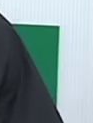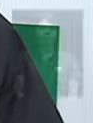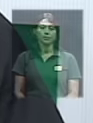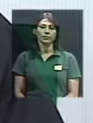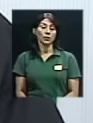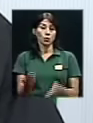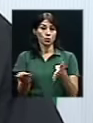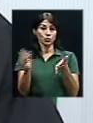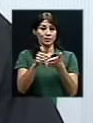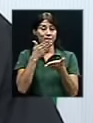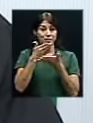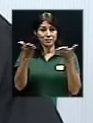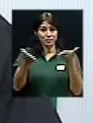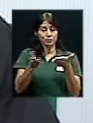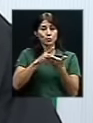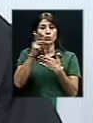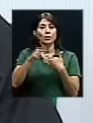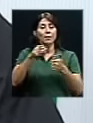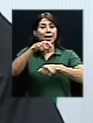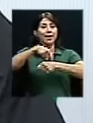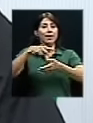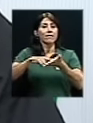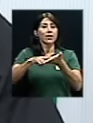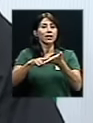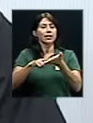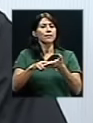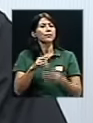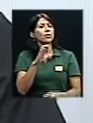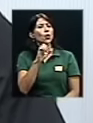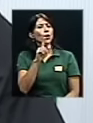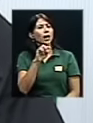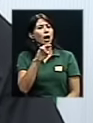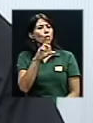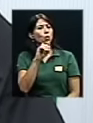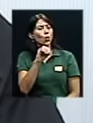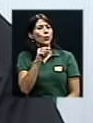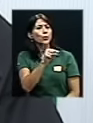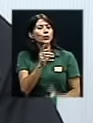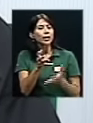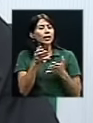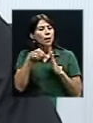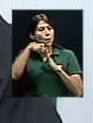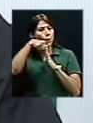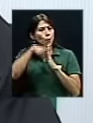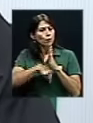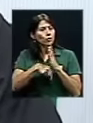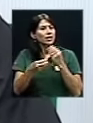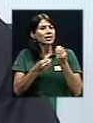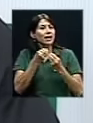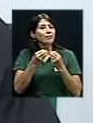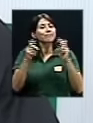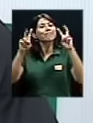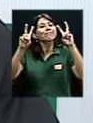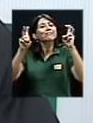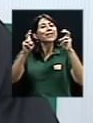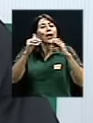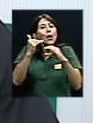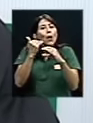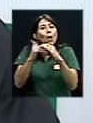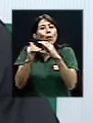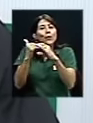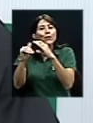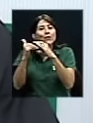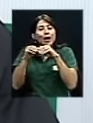Bienvenidos de regreso acá a Era Verde. Don Claudio, usted quería profundizar un poco del correo de las brujas, del